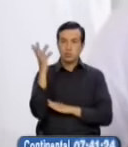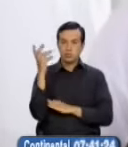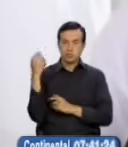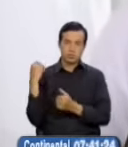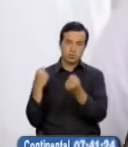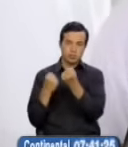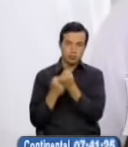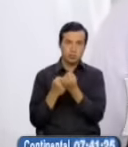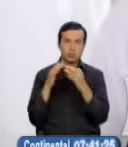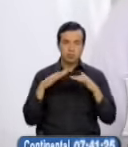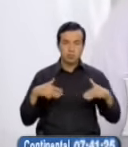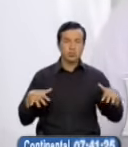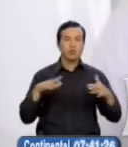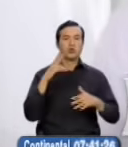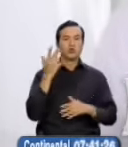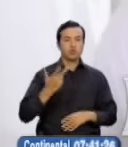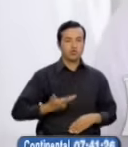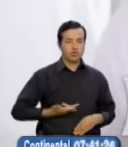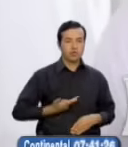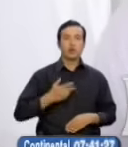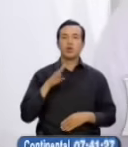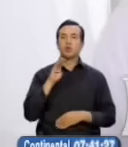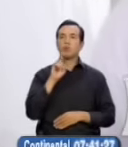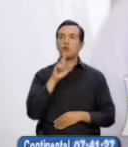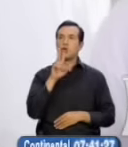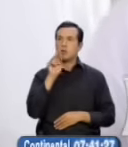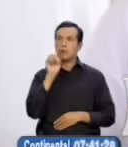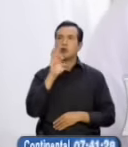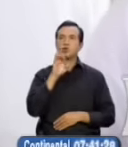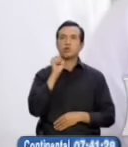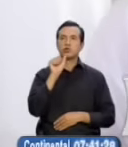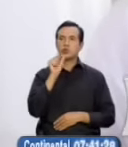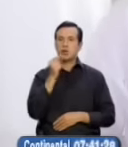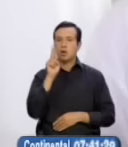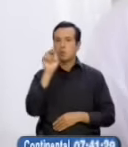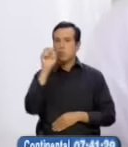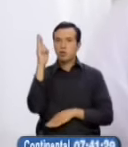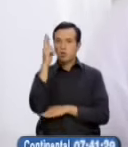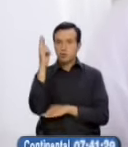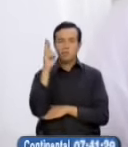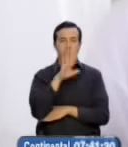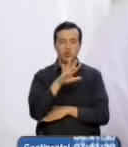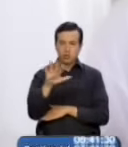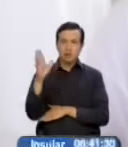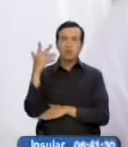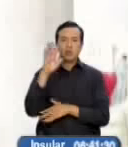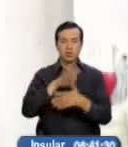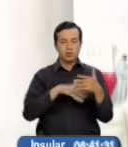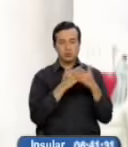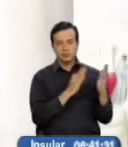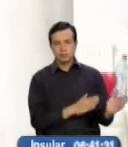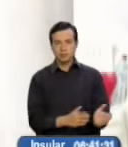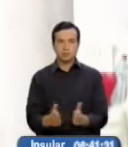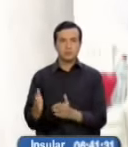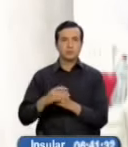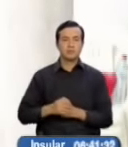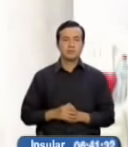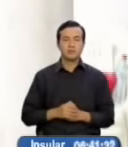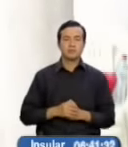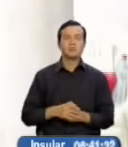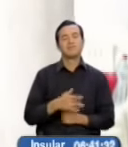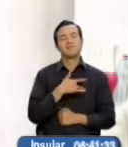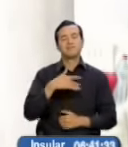los cantones de Chone, Bolívar, Tosagua, Rocafuerte. Son parte de los cantones que ya existían en una programación. Le estamos